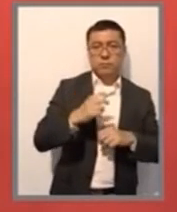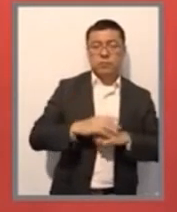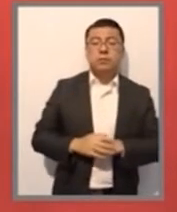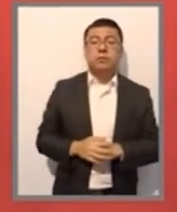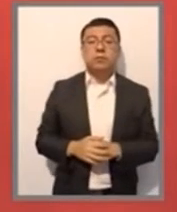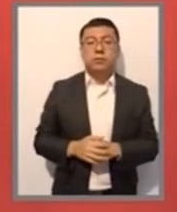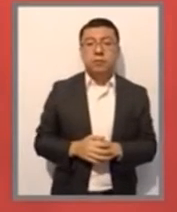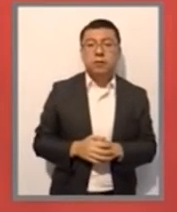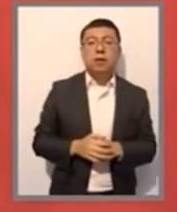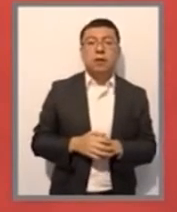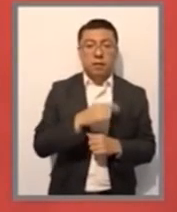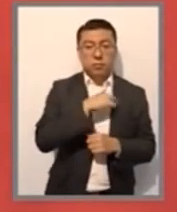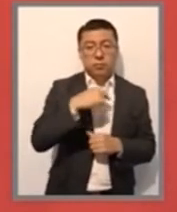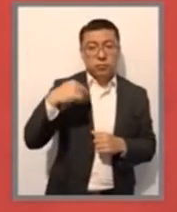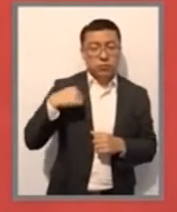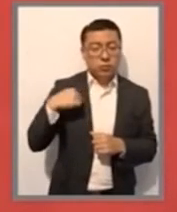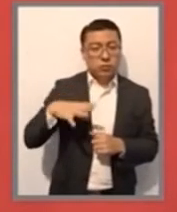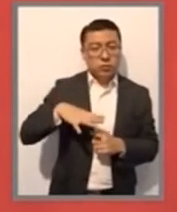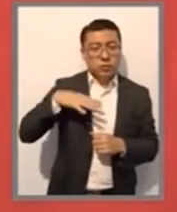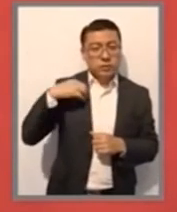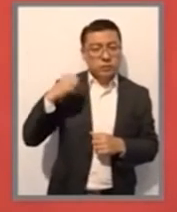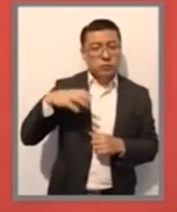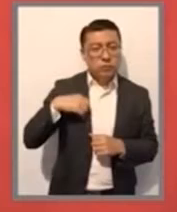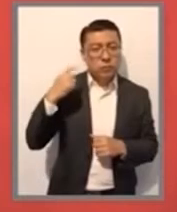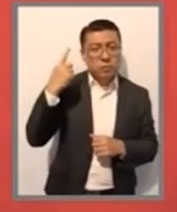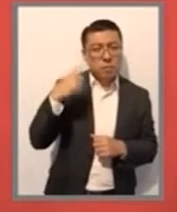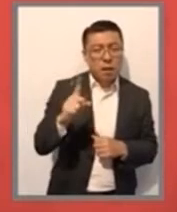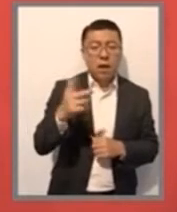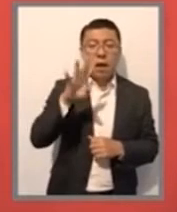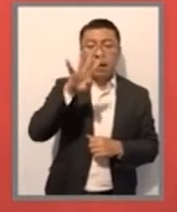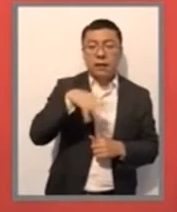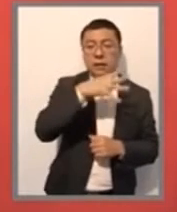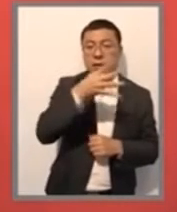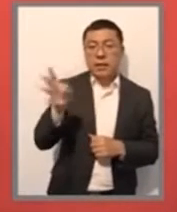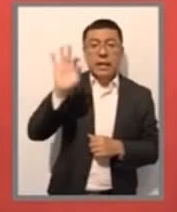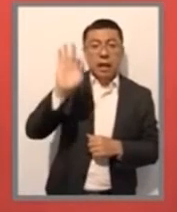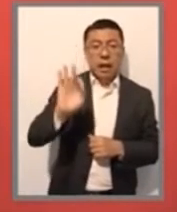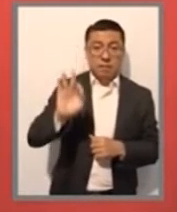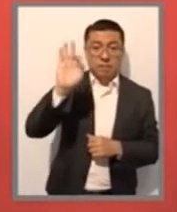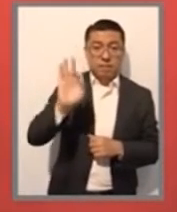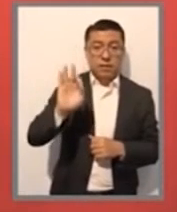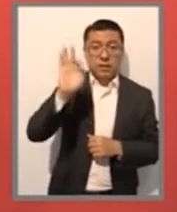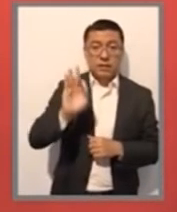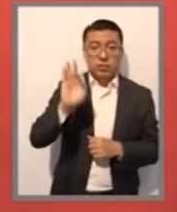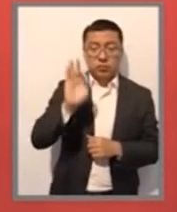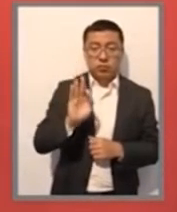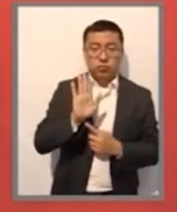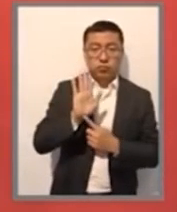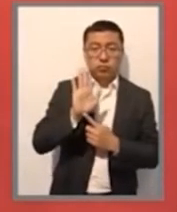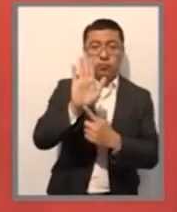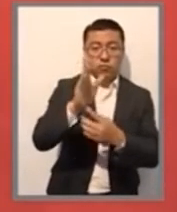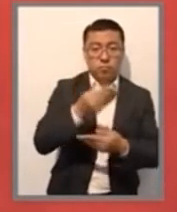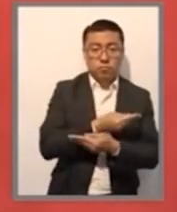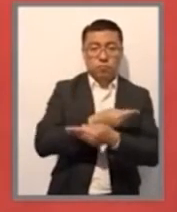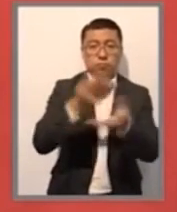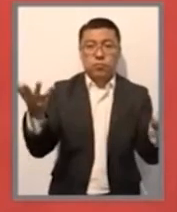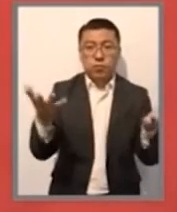en poder reportar calificaciones de este último periodo, que enseguida vamos a hablar cómo se va a evaluar este